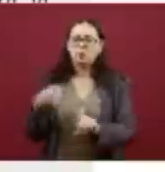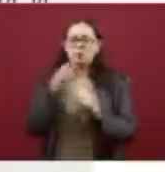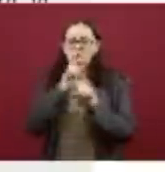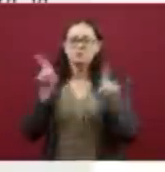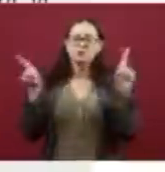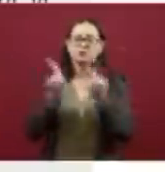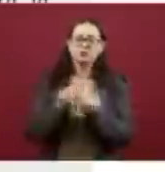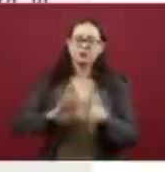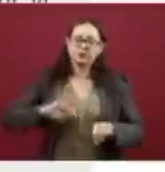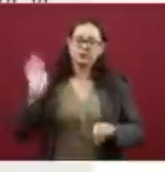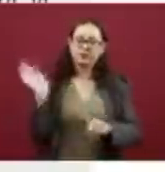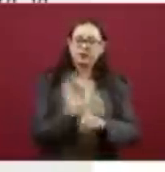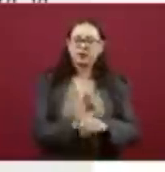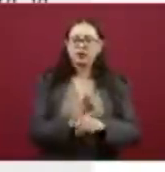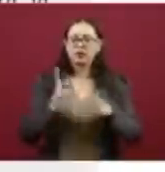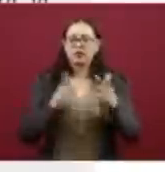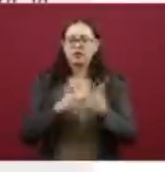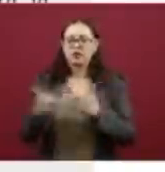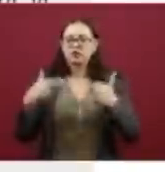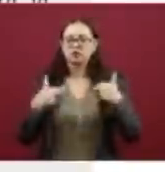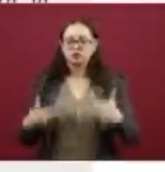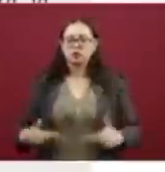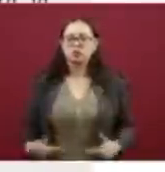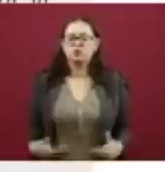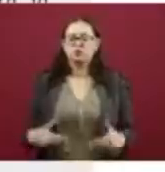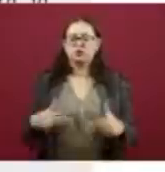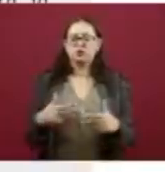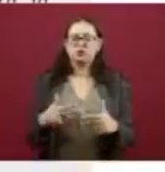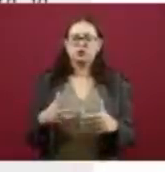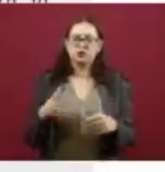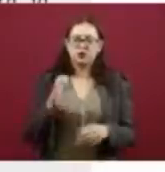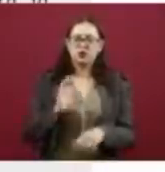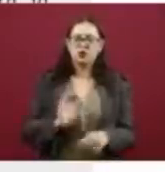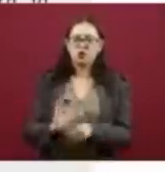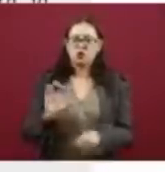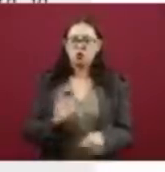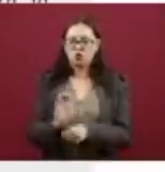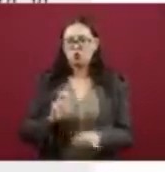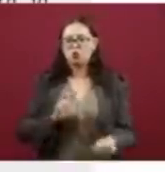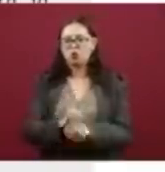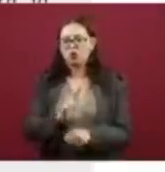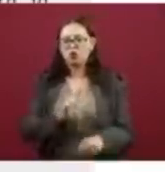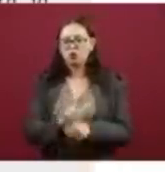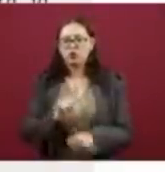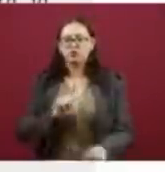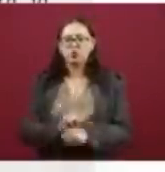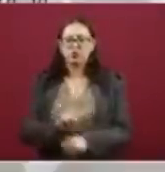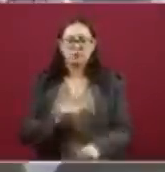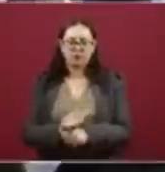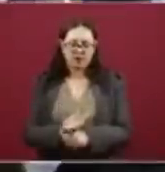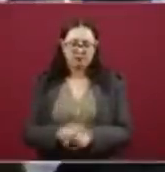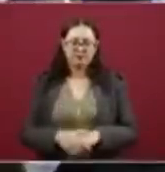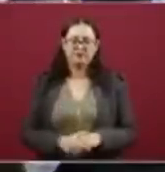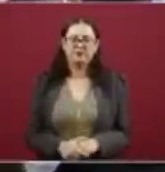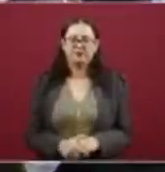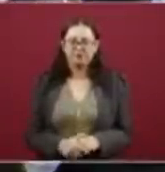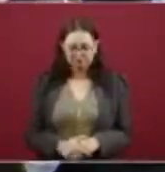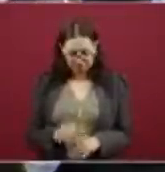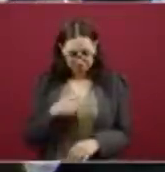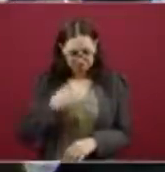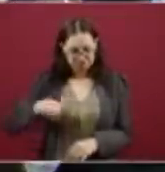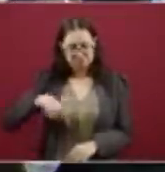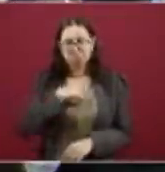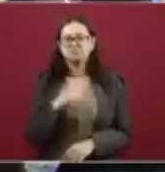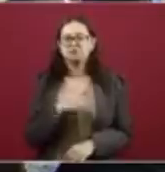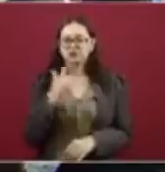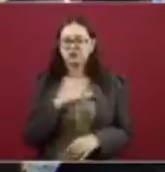mecanismos de protección a defensores de derechos humanos en Colombia, Honduras y Guatemala. Y con toda seguridad,